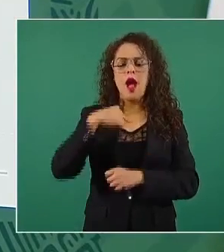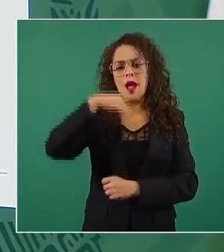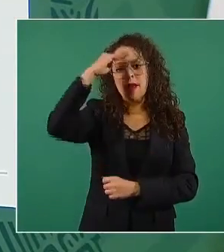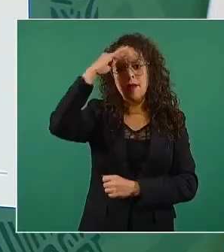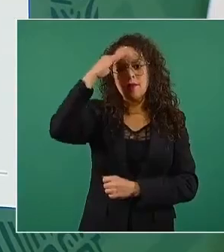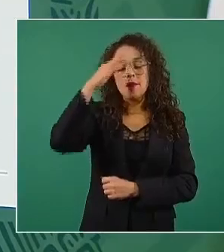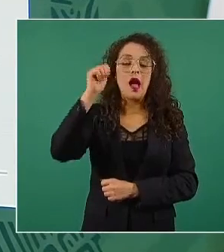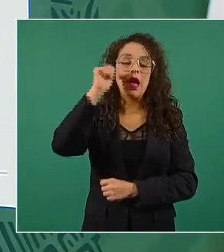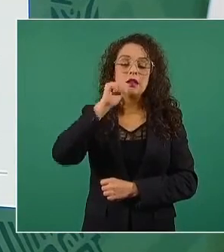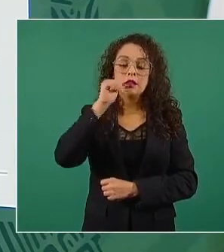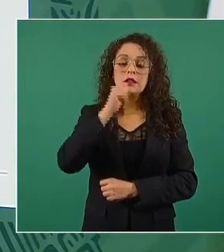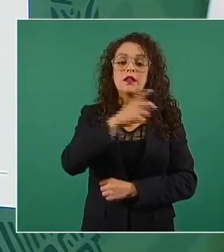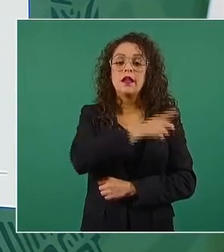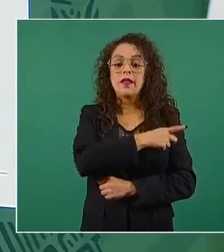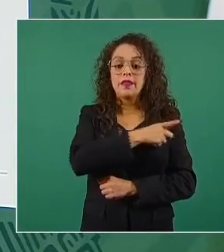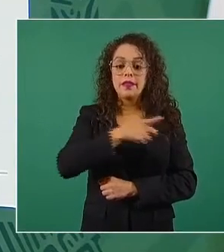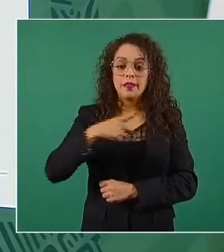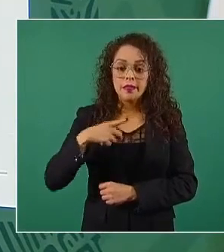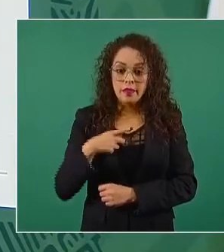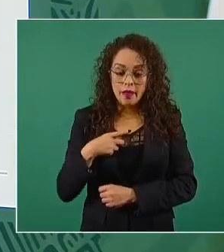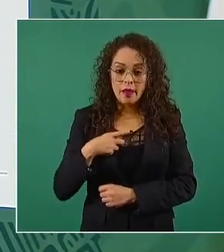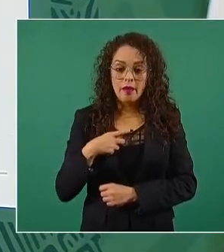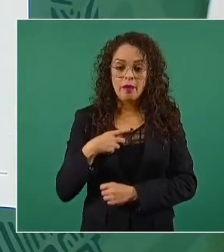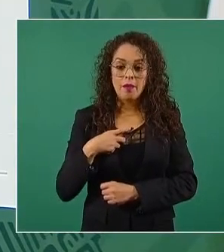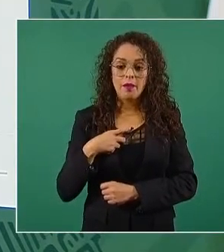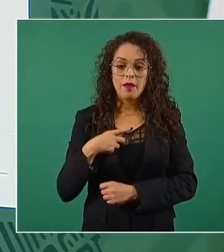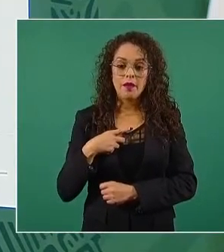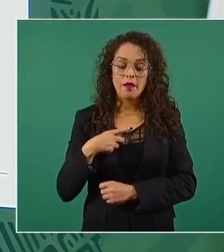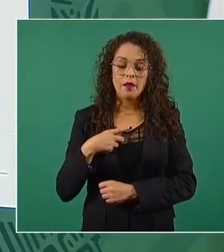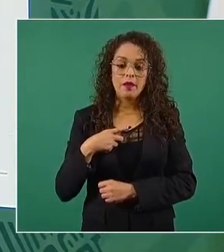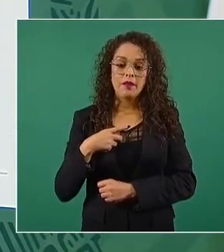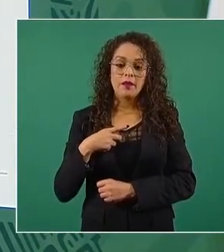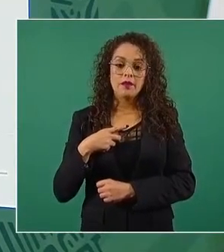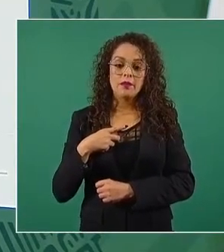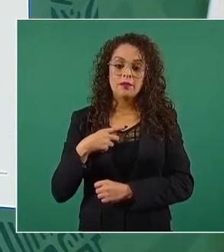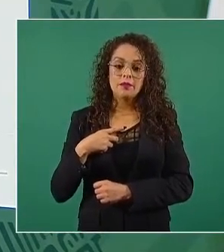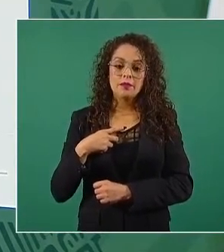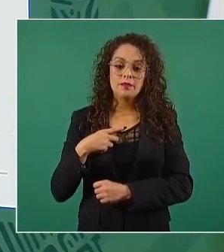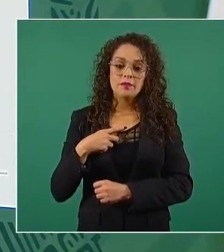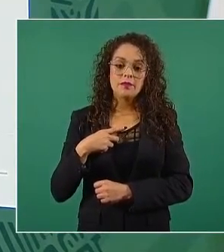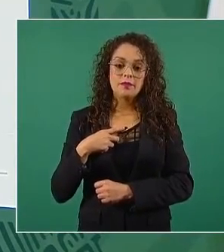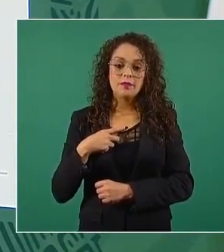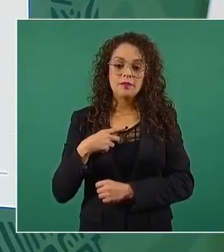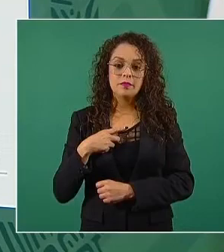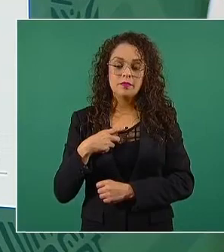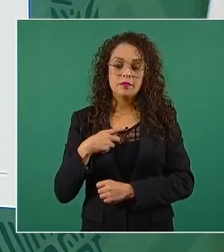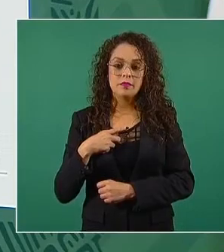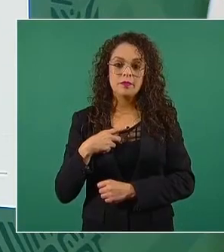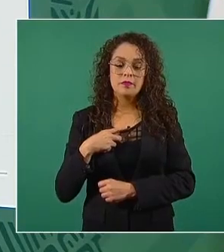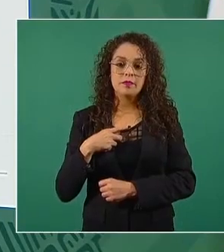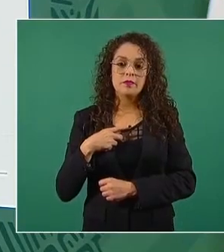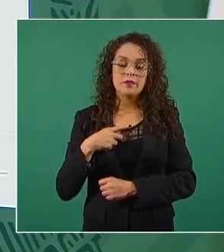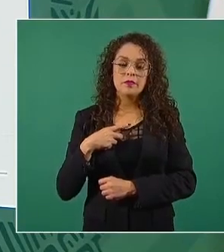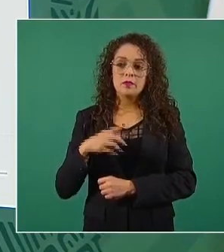siempre se debe de actuar pensando, ¿sí?, en el interés de las mayorías,